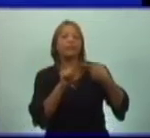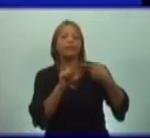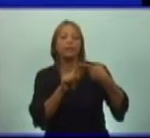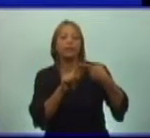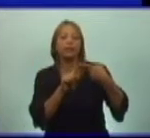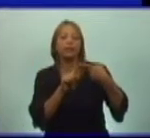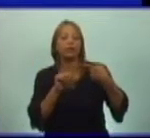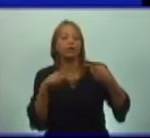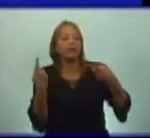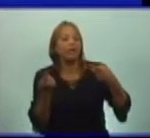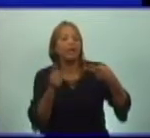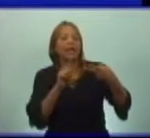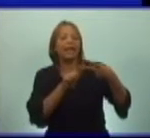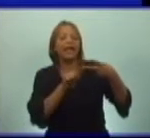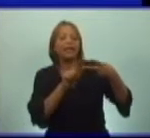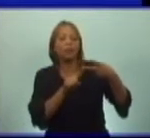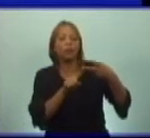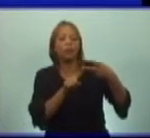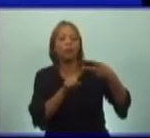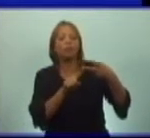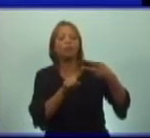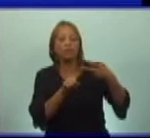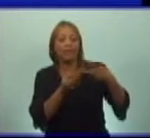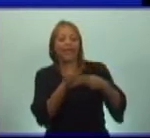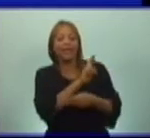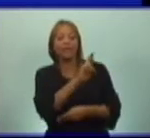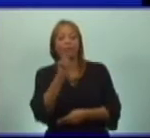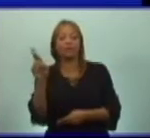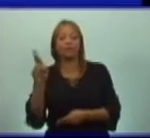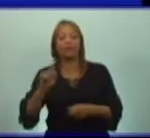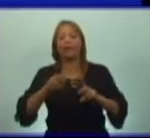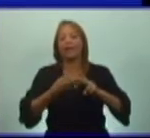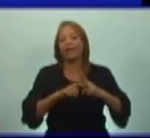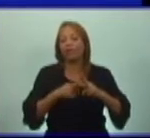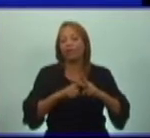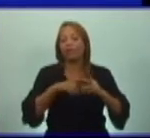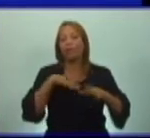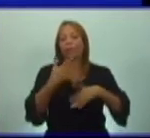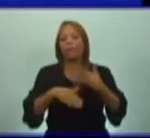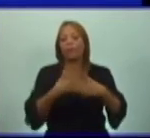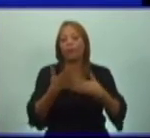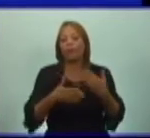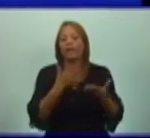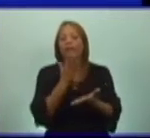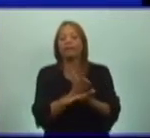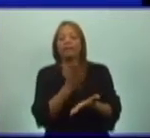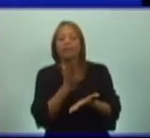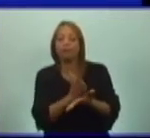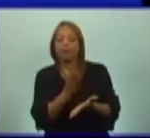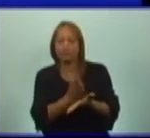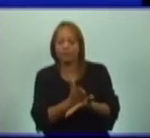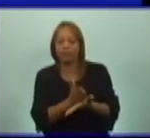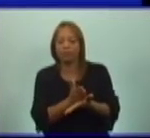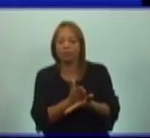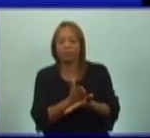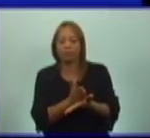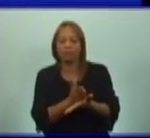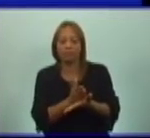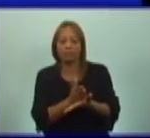Tema 2. La revolución resolvió el problema de la educación.